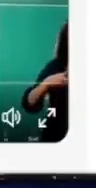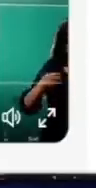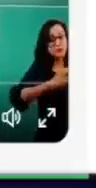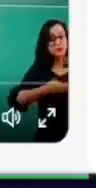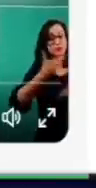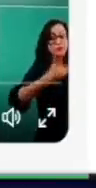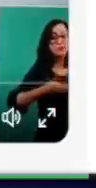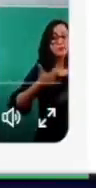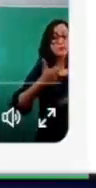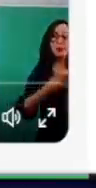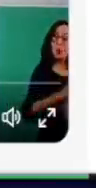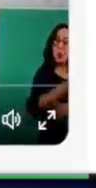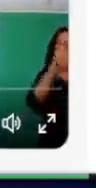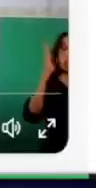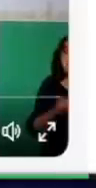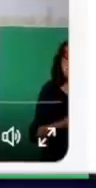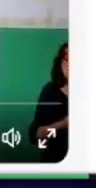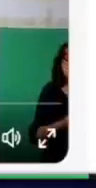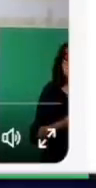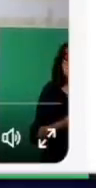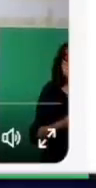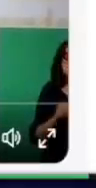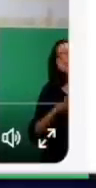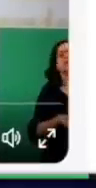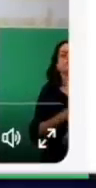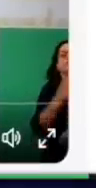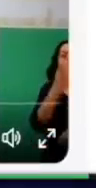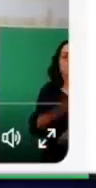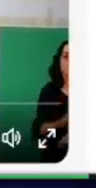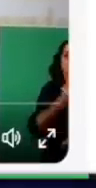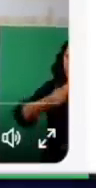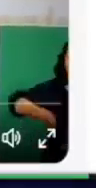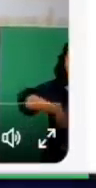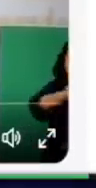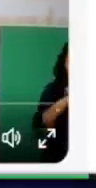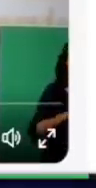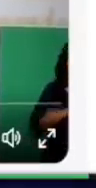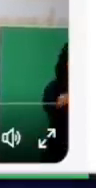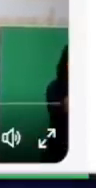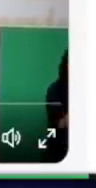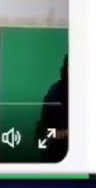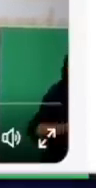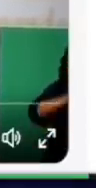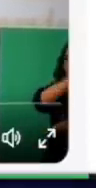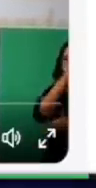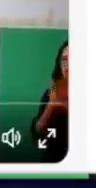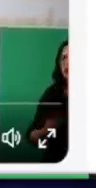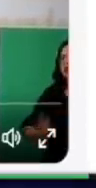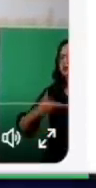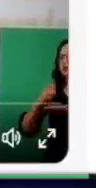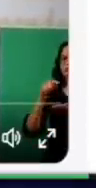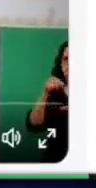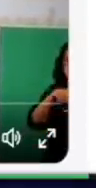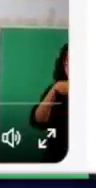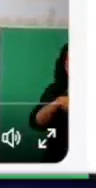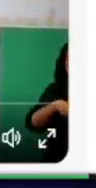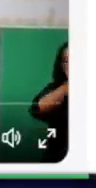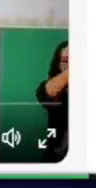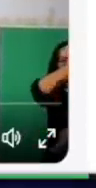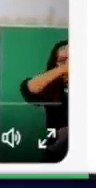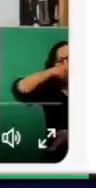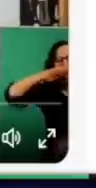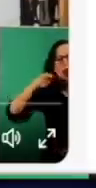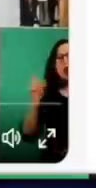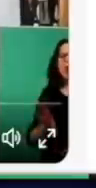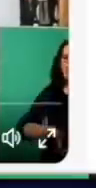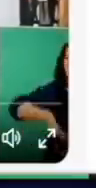escuchar. Por eso hemos revisado contratos que se hicieron, que consideramos leoninos,